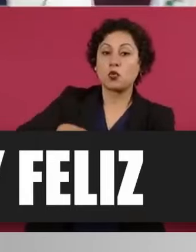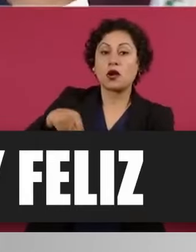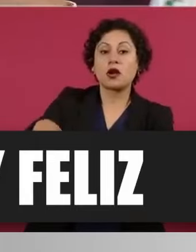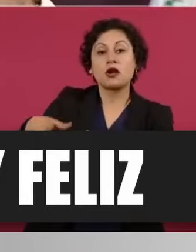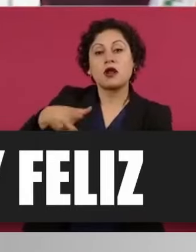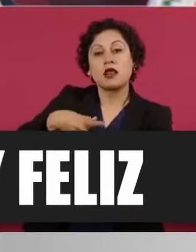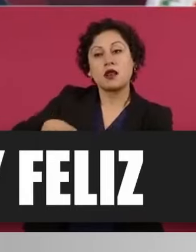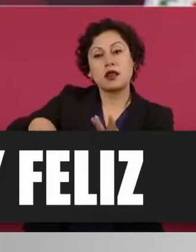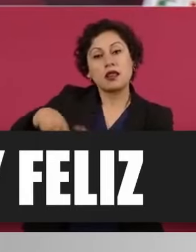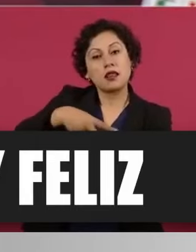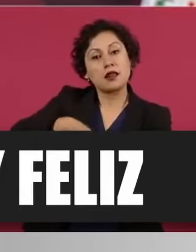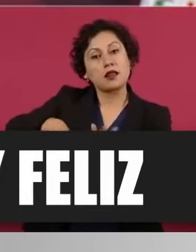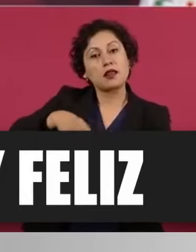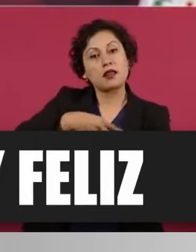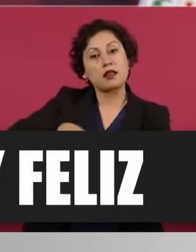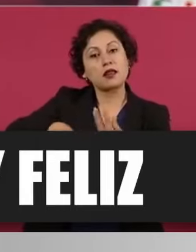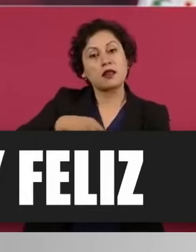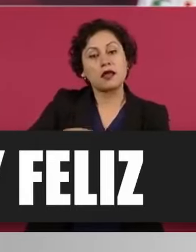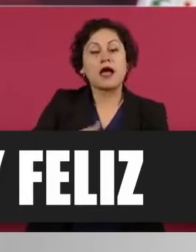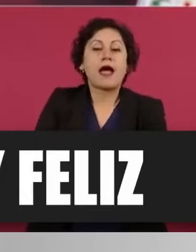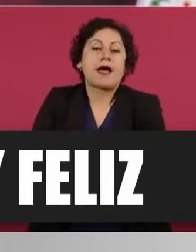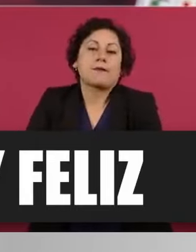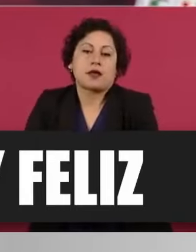y se generan muchísimos empleos.